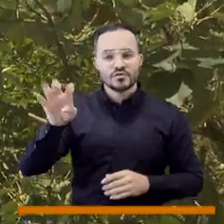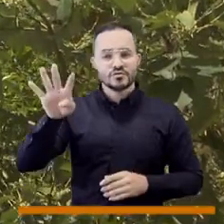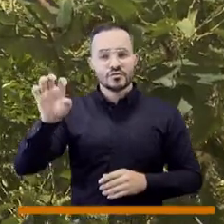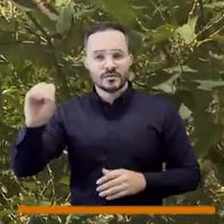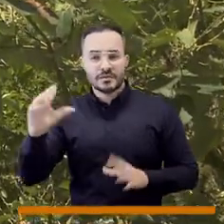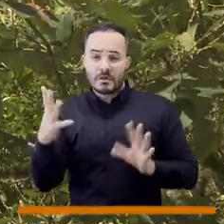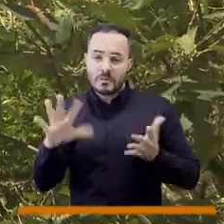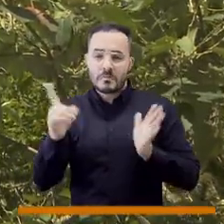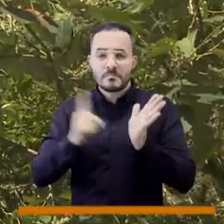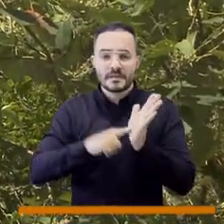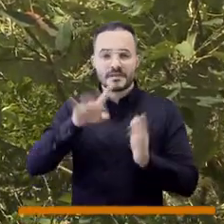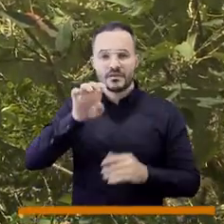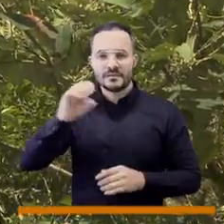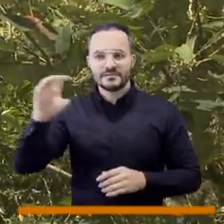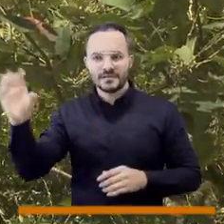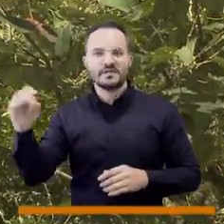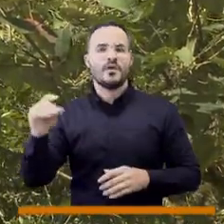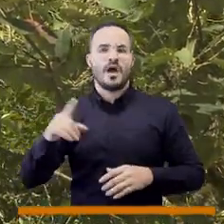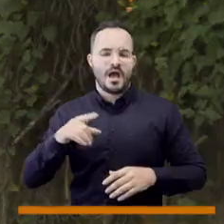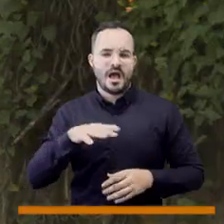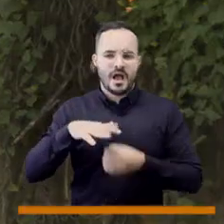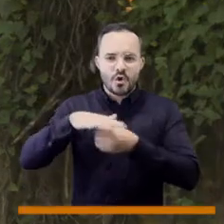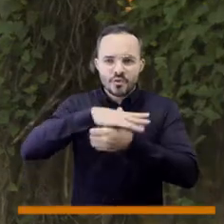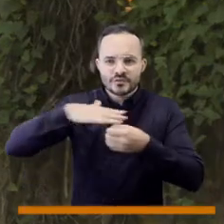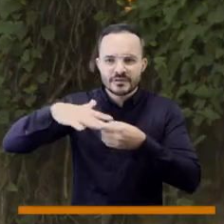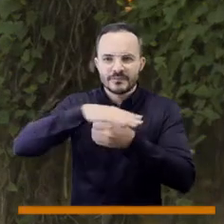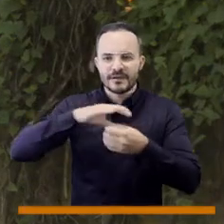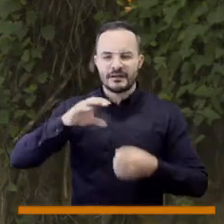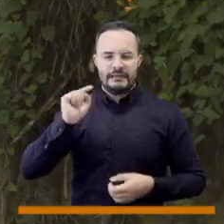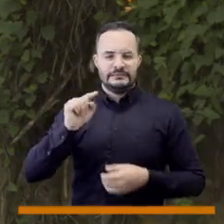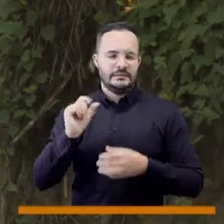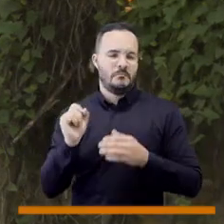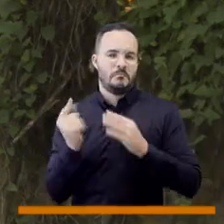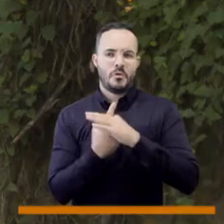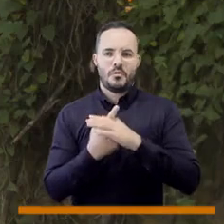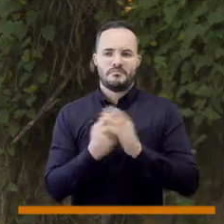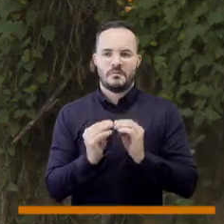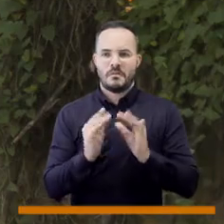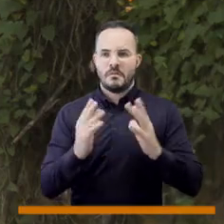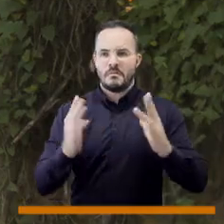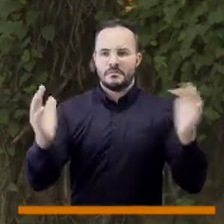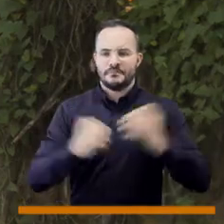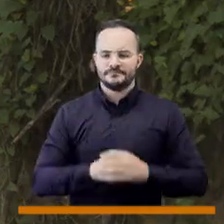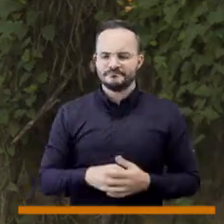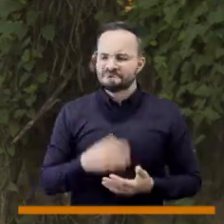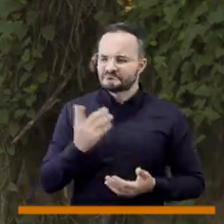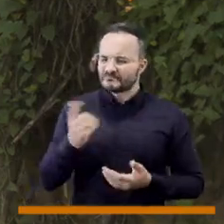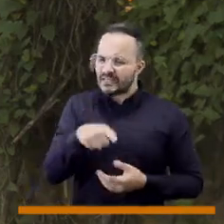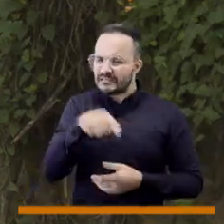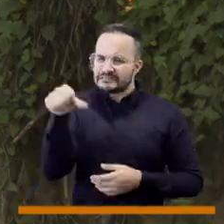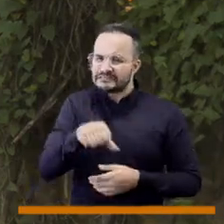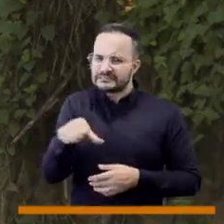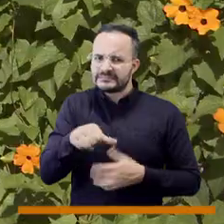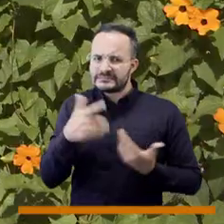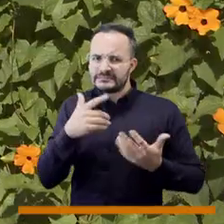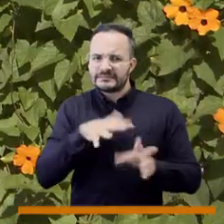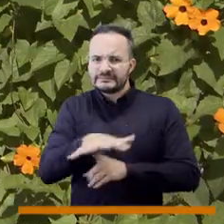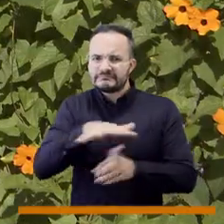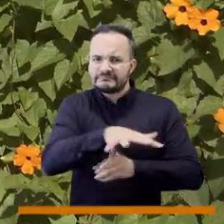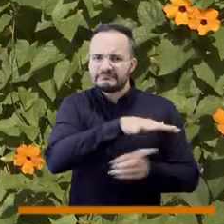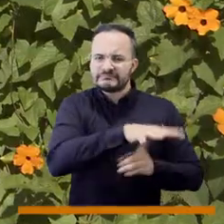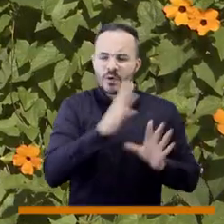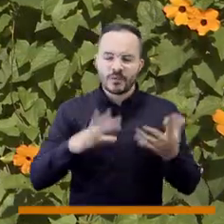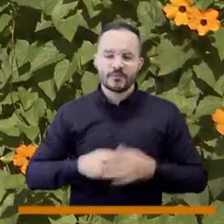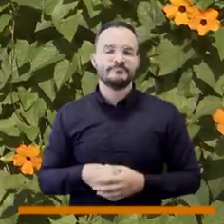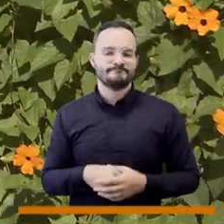1890 o a principios de 1900 Mauricio Entonces porque esta planta es perjudicial para otras especies u otras plantas